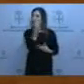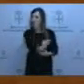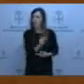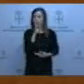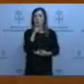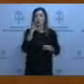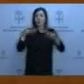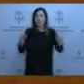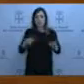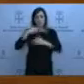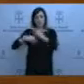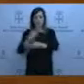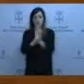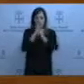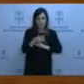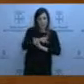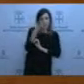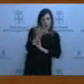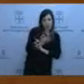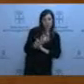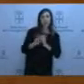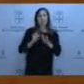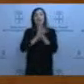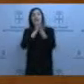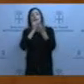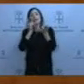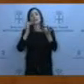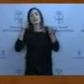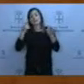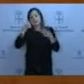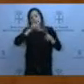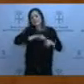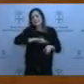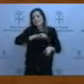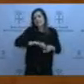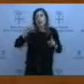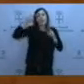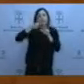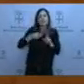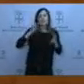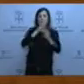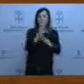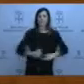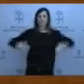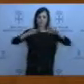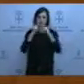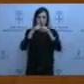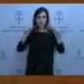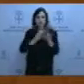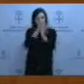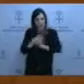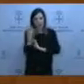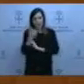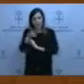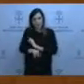cambiar el procedimiento, tendríamos que cambiar el sentido mismo del parlamentarismo en Asturias y pasar de un gobierno